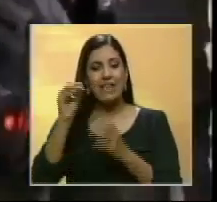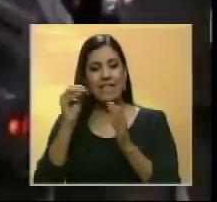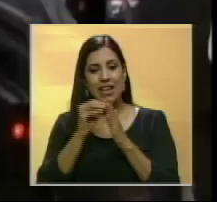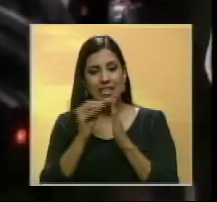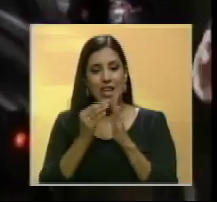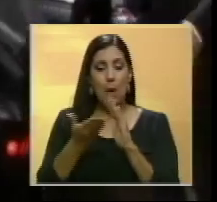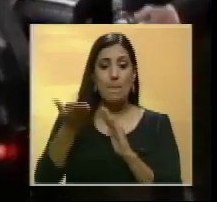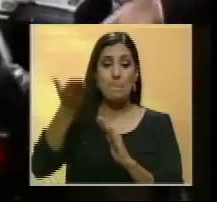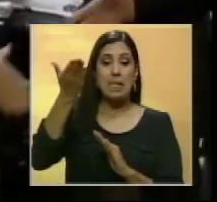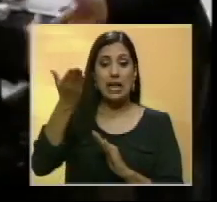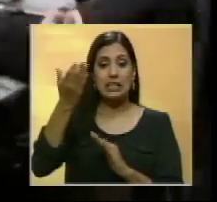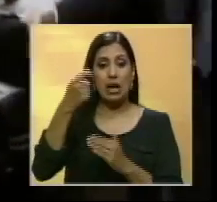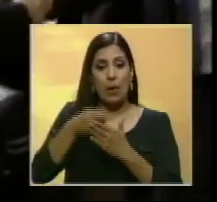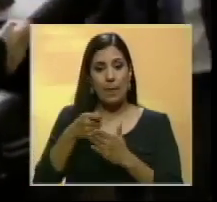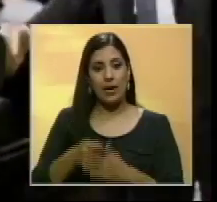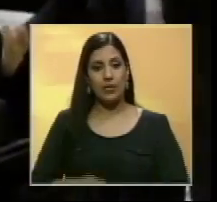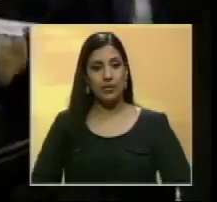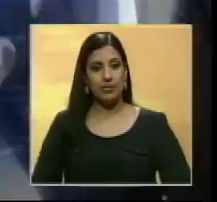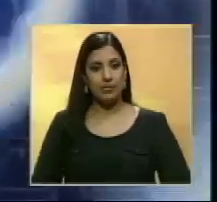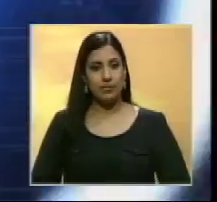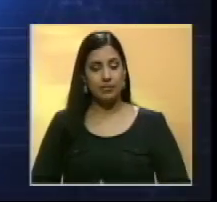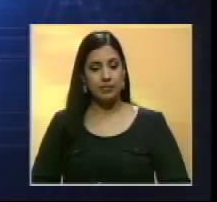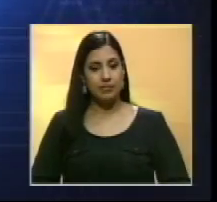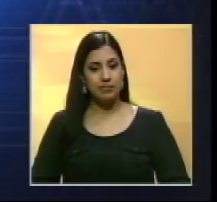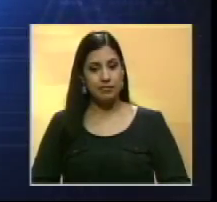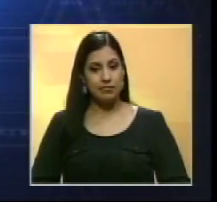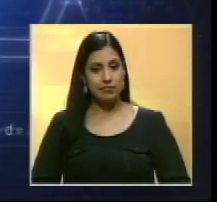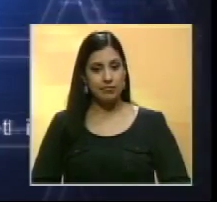veces mayor a la que se pagó.